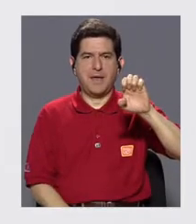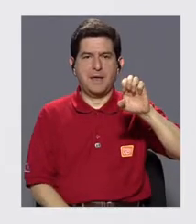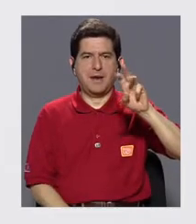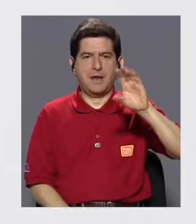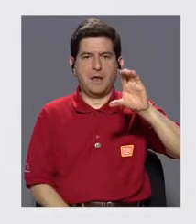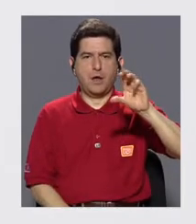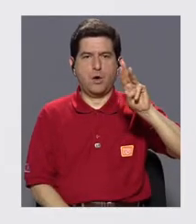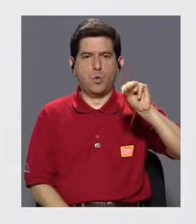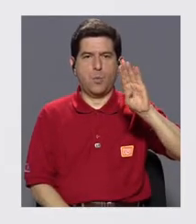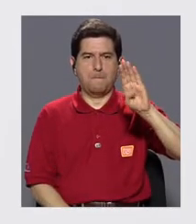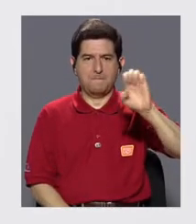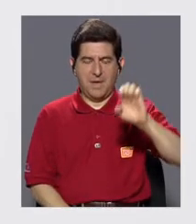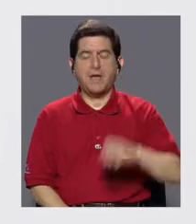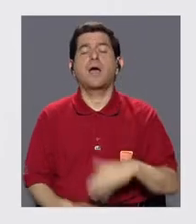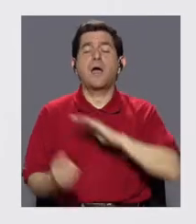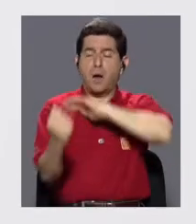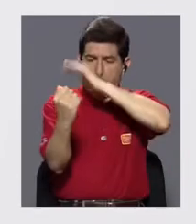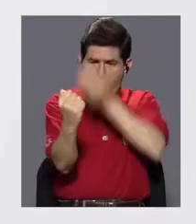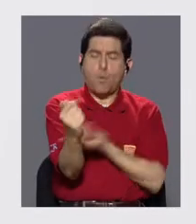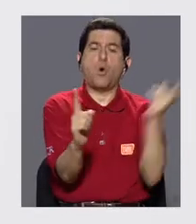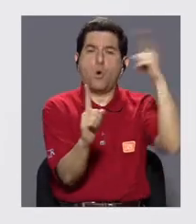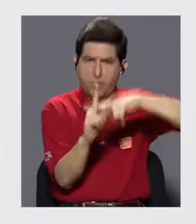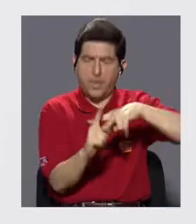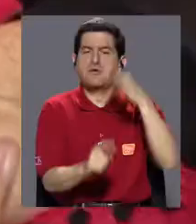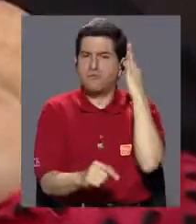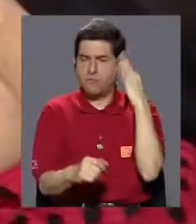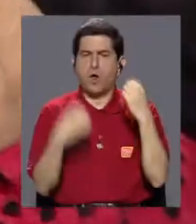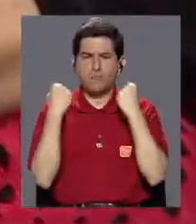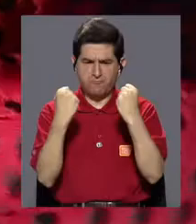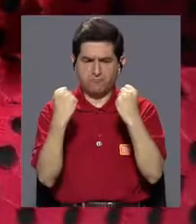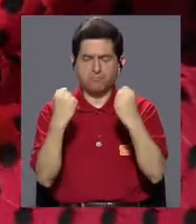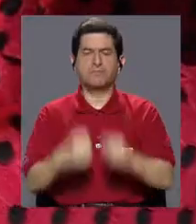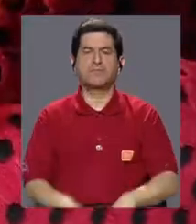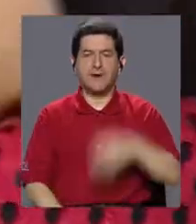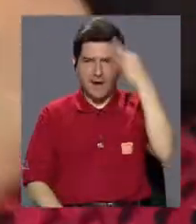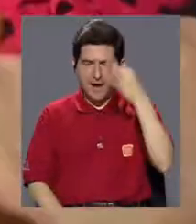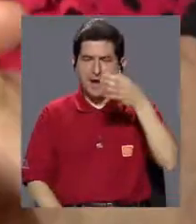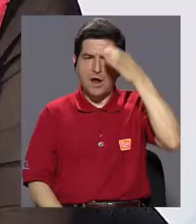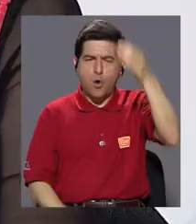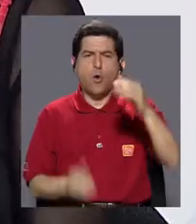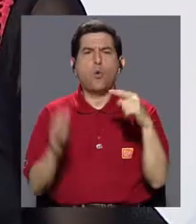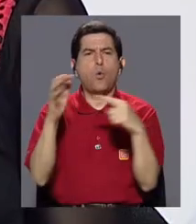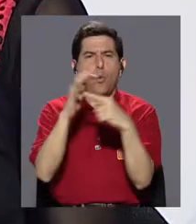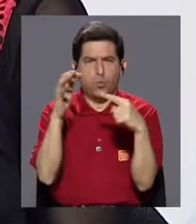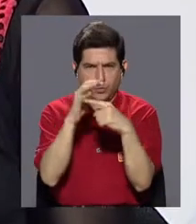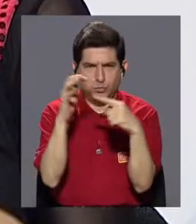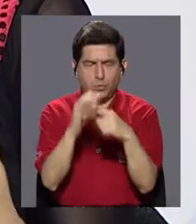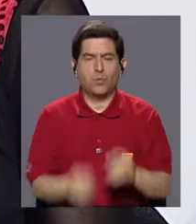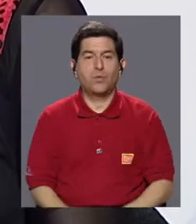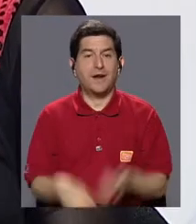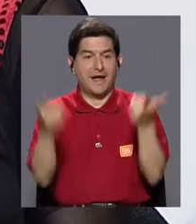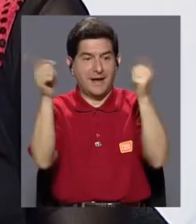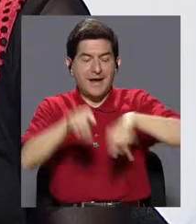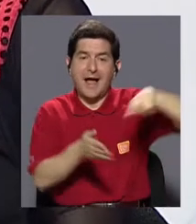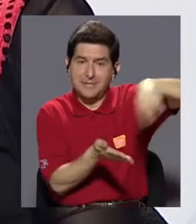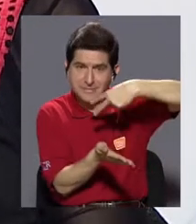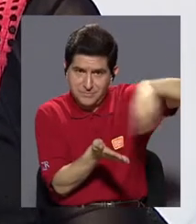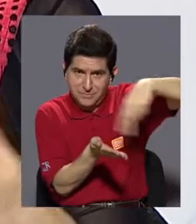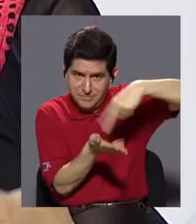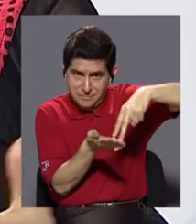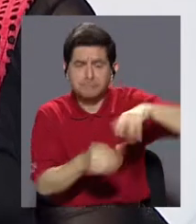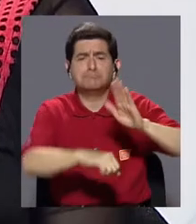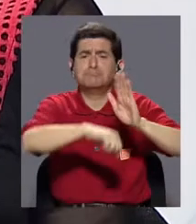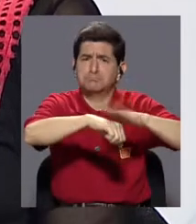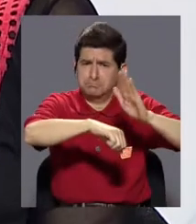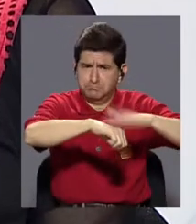empoderamiento muy fuerte a las mujeres pienso que la cultura popular en ese sentido en el caso del baile